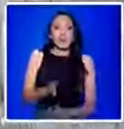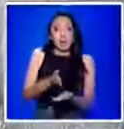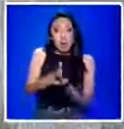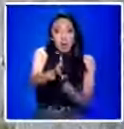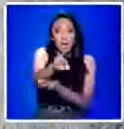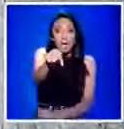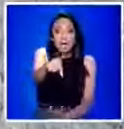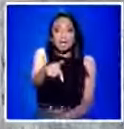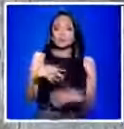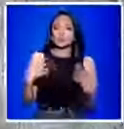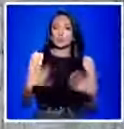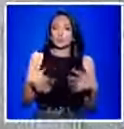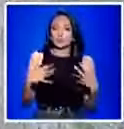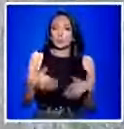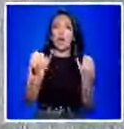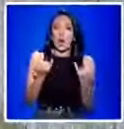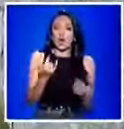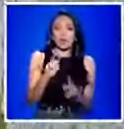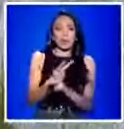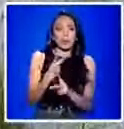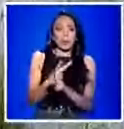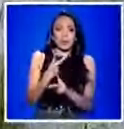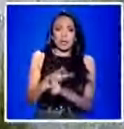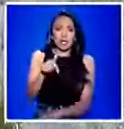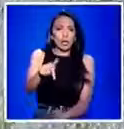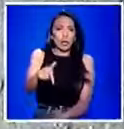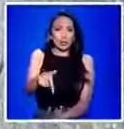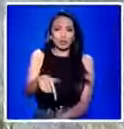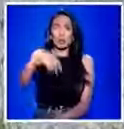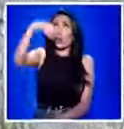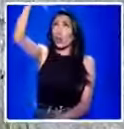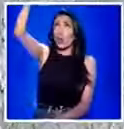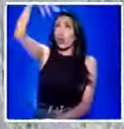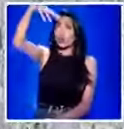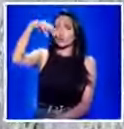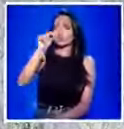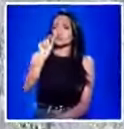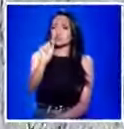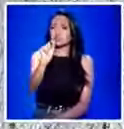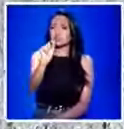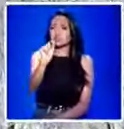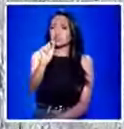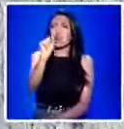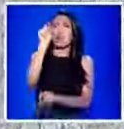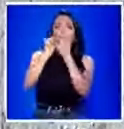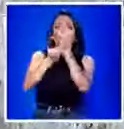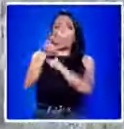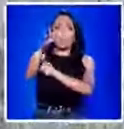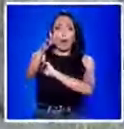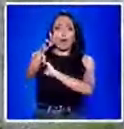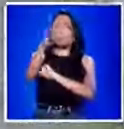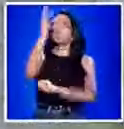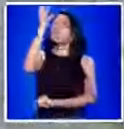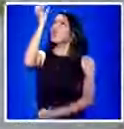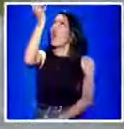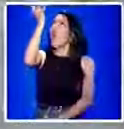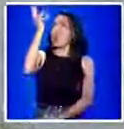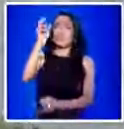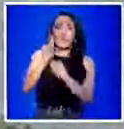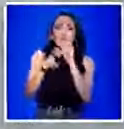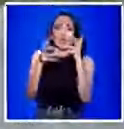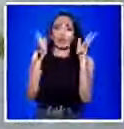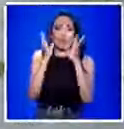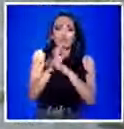vuelto un espacio sumamente peligroso. La iluminación está dañada, la iluminación pública. Tenemos